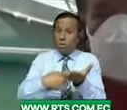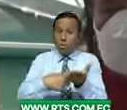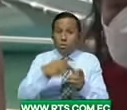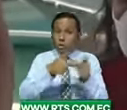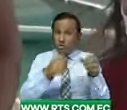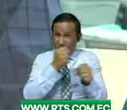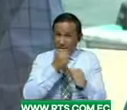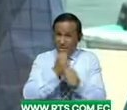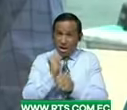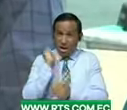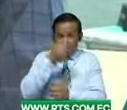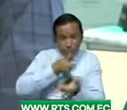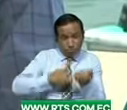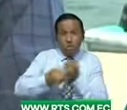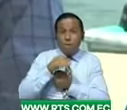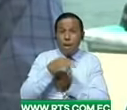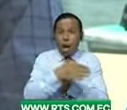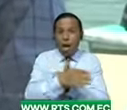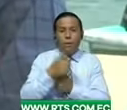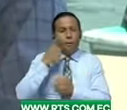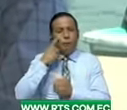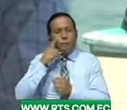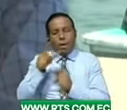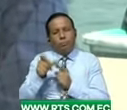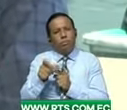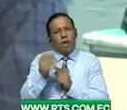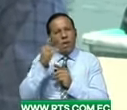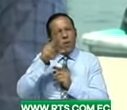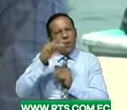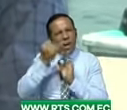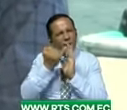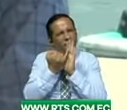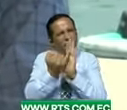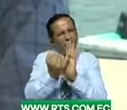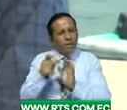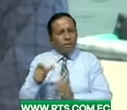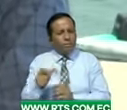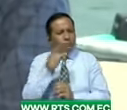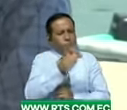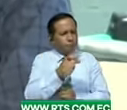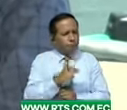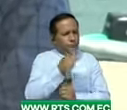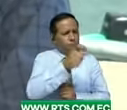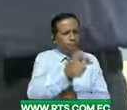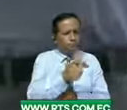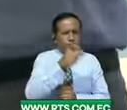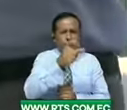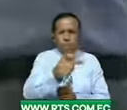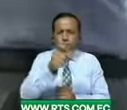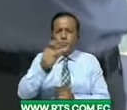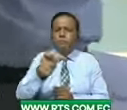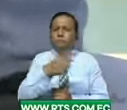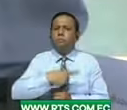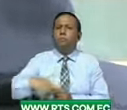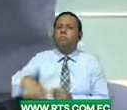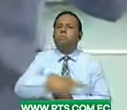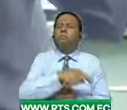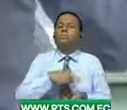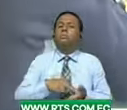pescadores artesanales. Los carnets a pescadores artesanales les permitirá cumplir